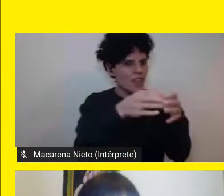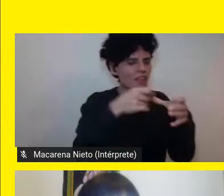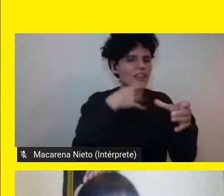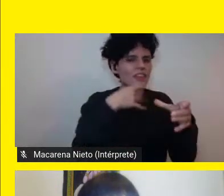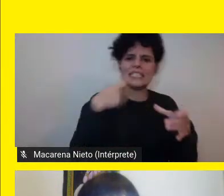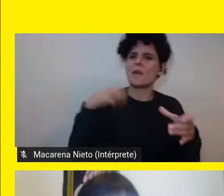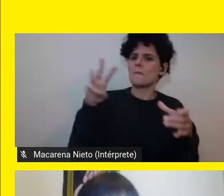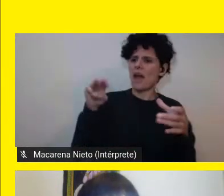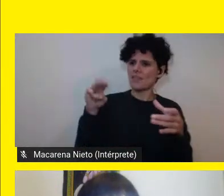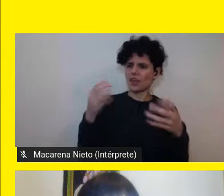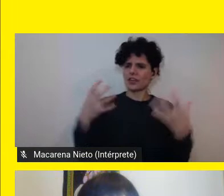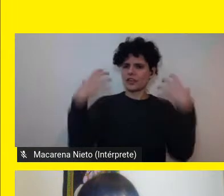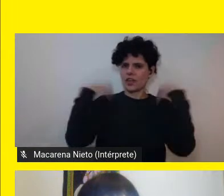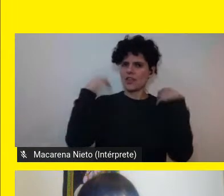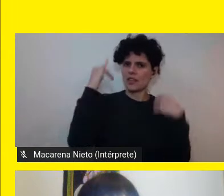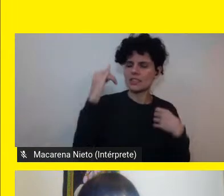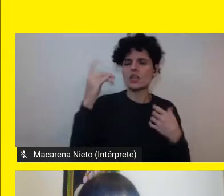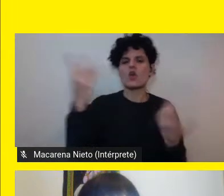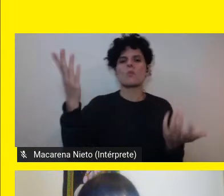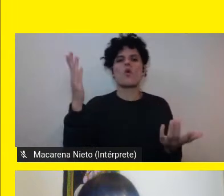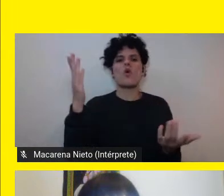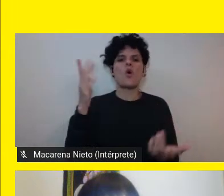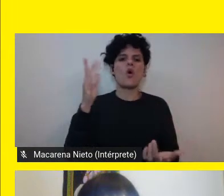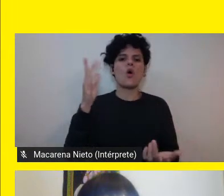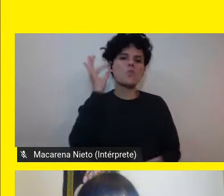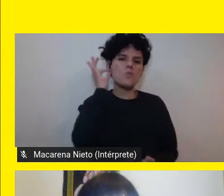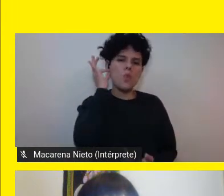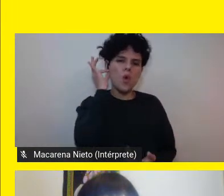o la santidad de la maternidad.